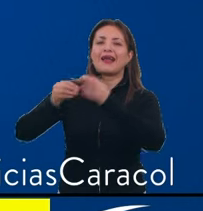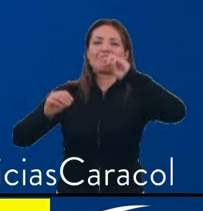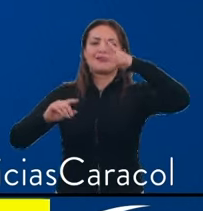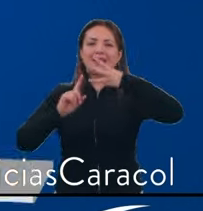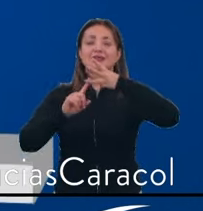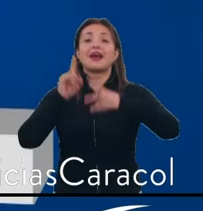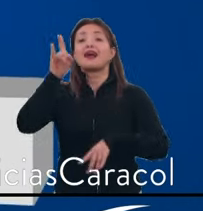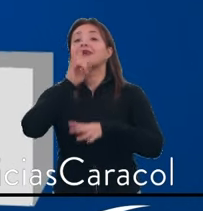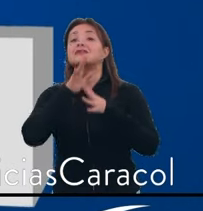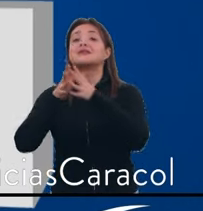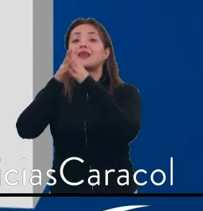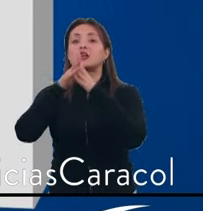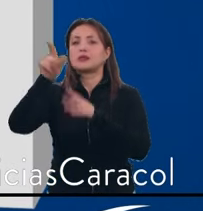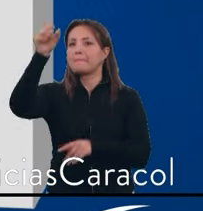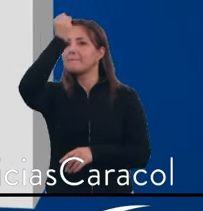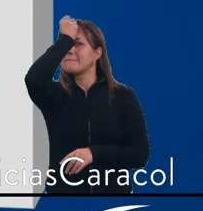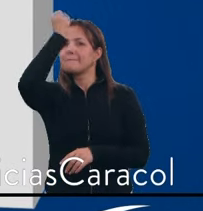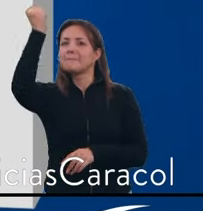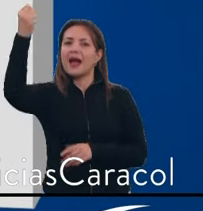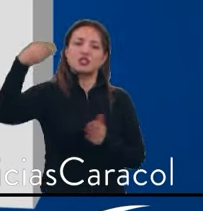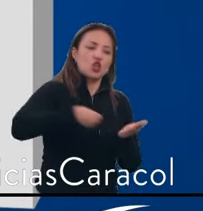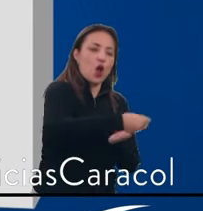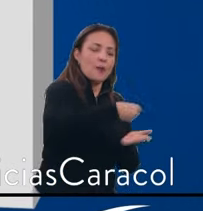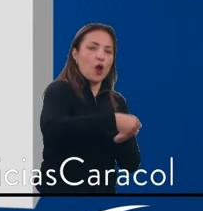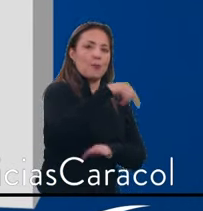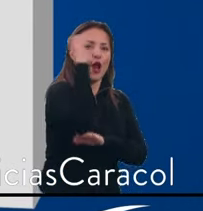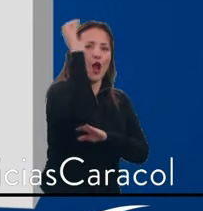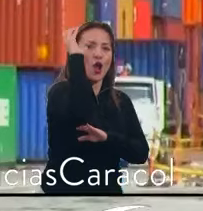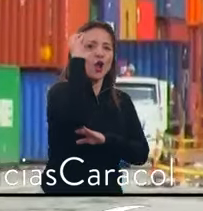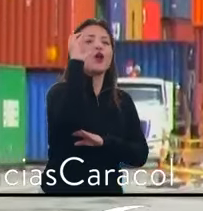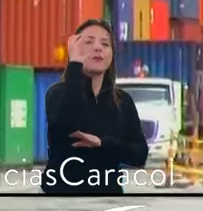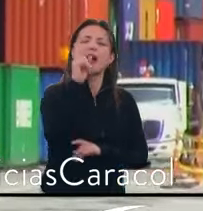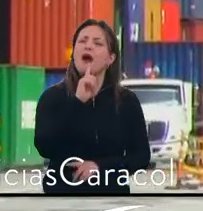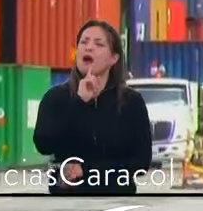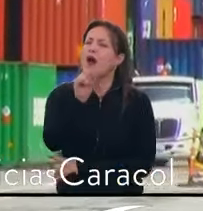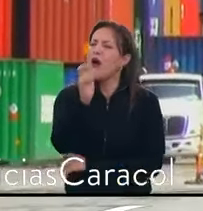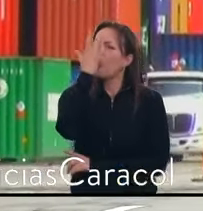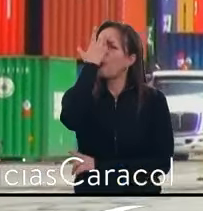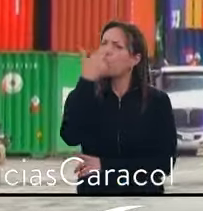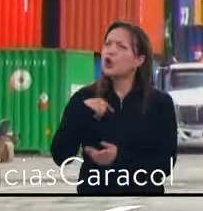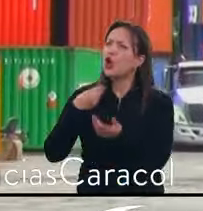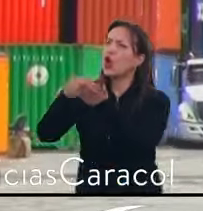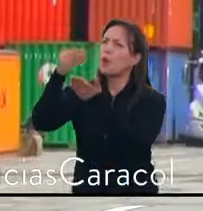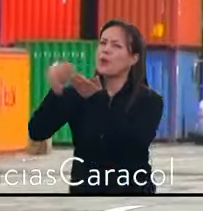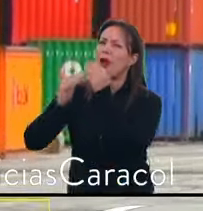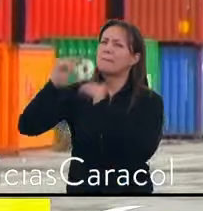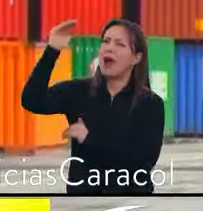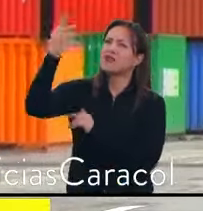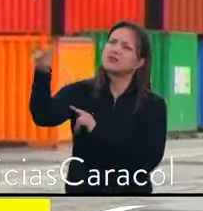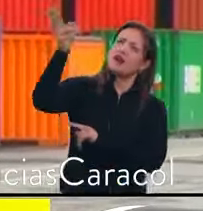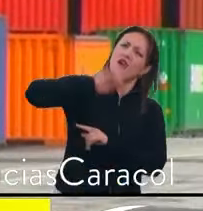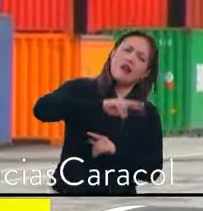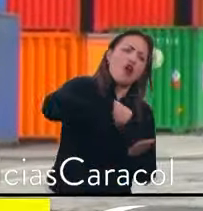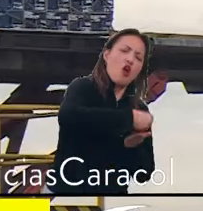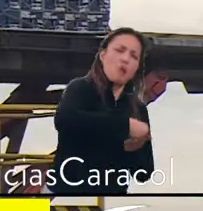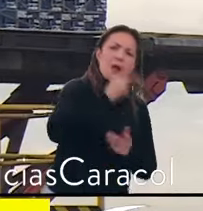que Estados Unidos es el principal comprador de nosotros. La pregunta es, ¿por qué compramos más de lo que ellos nos compran a